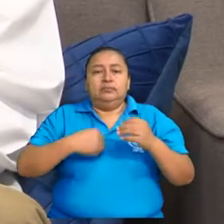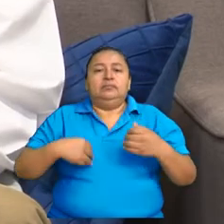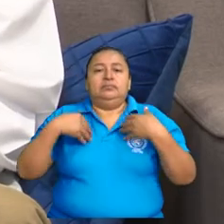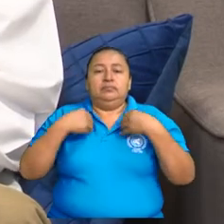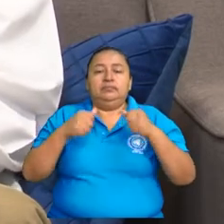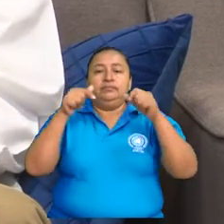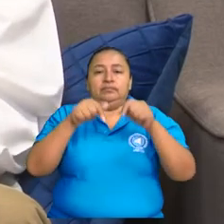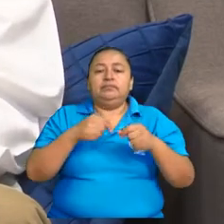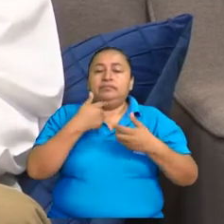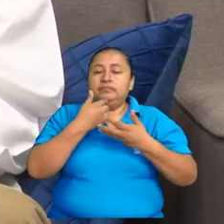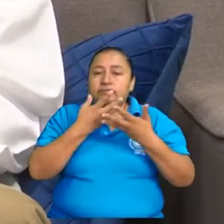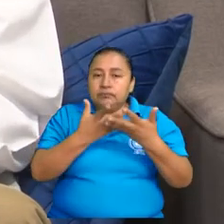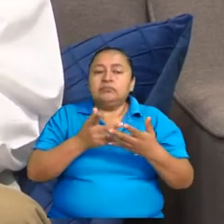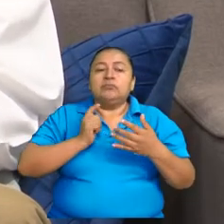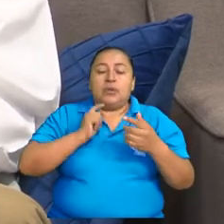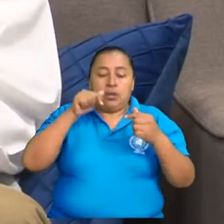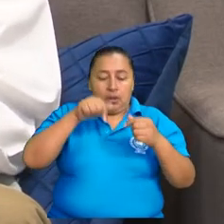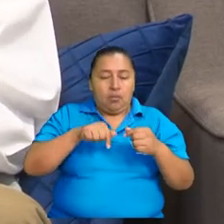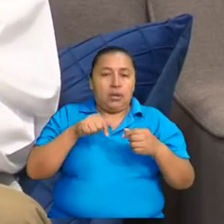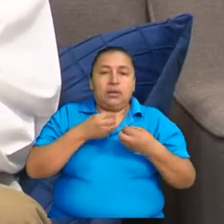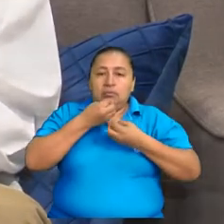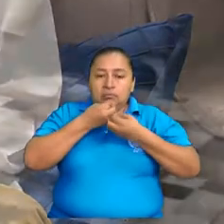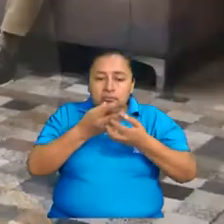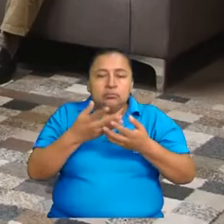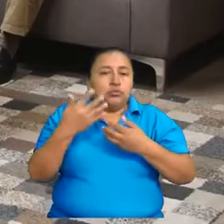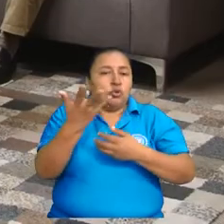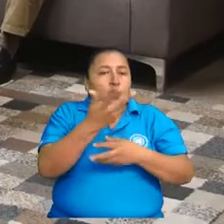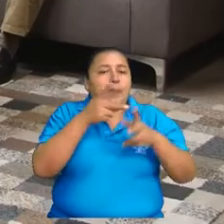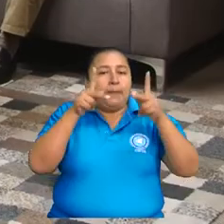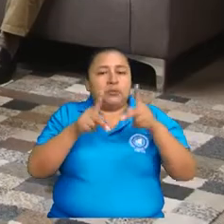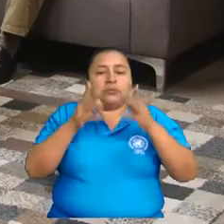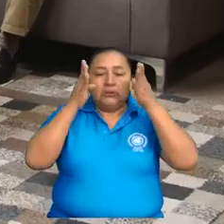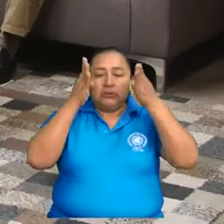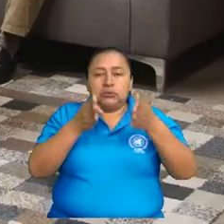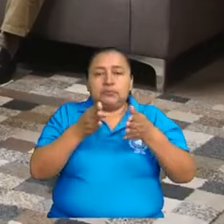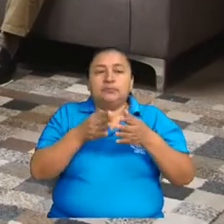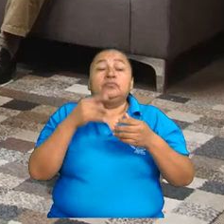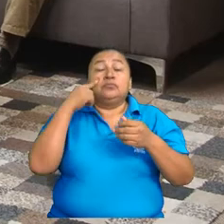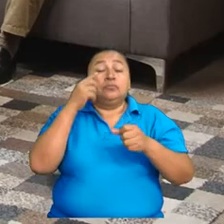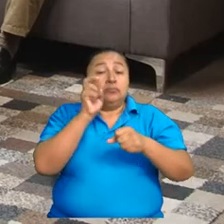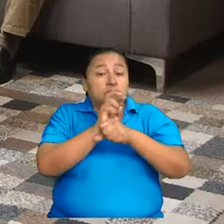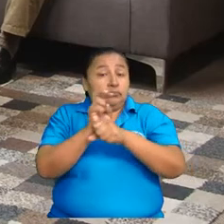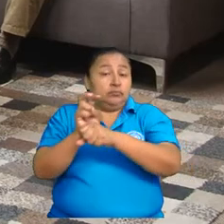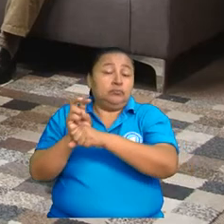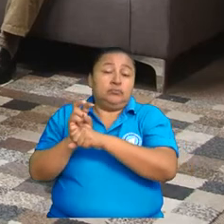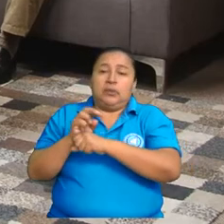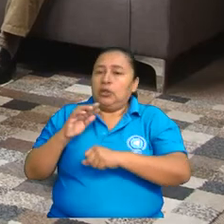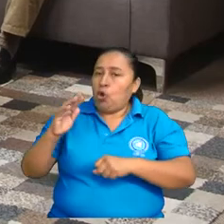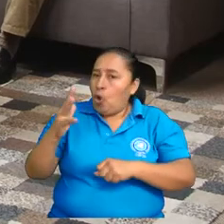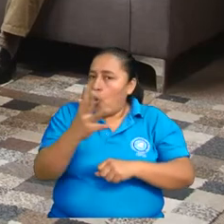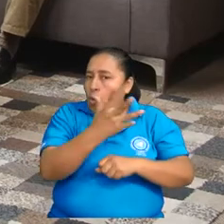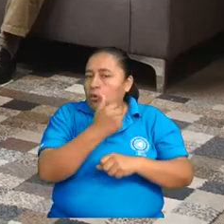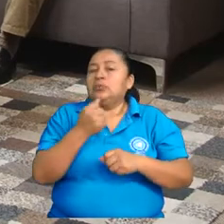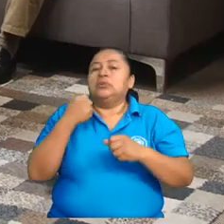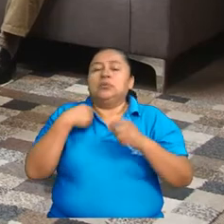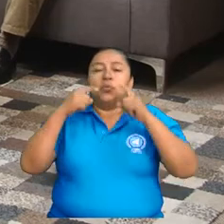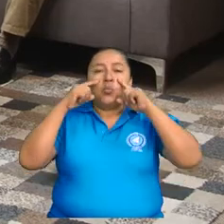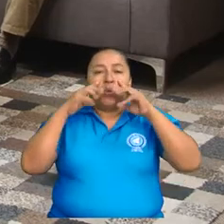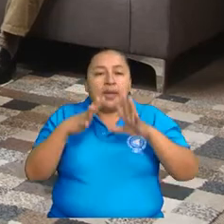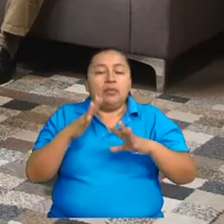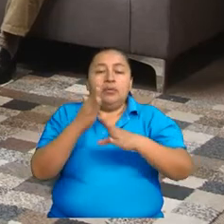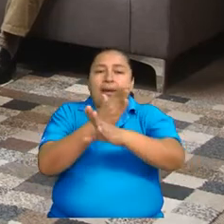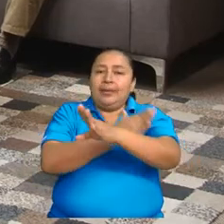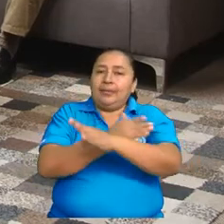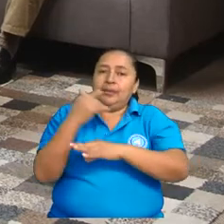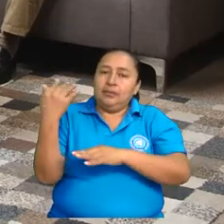Estado, que para eso estamos, para brindarle todo el servicio a la población. La vigilancia es de todos, las medidas preventivas de